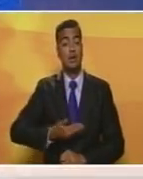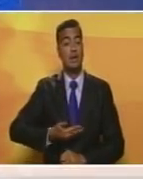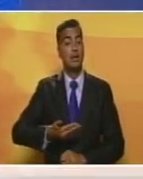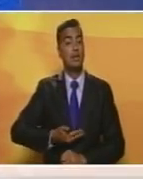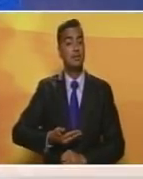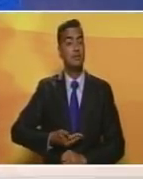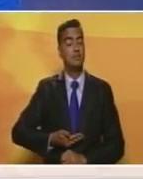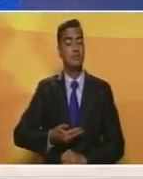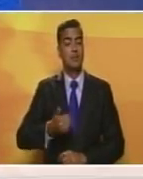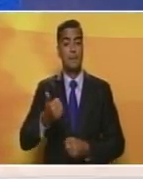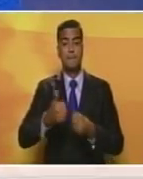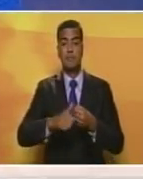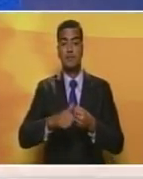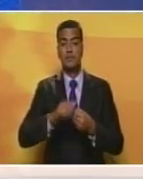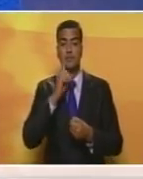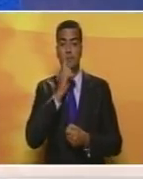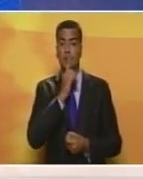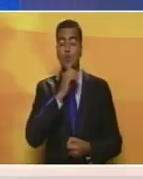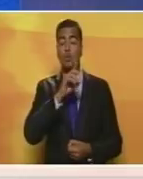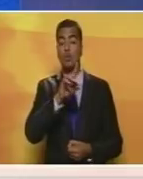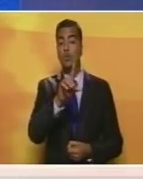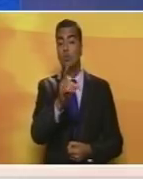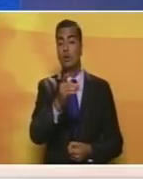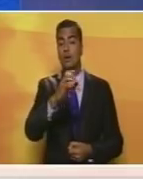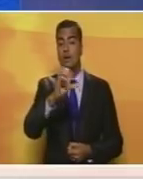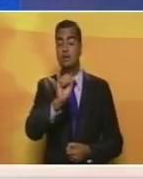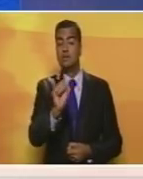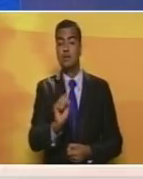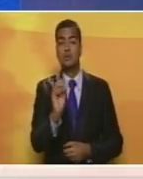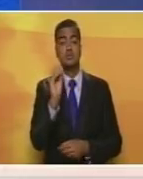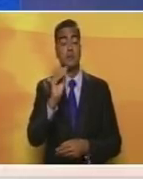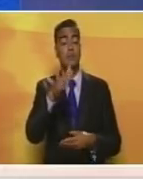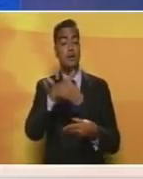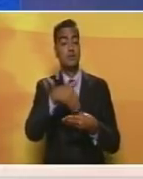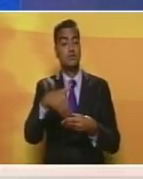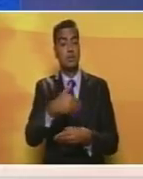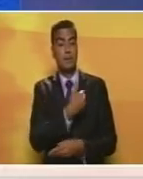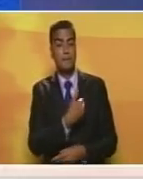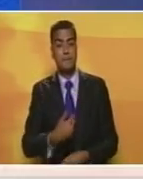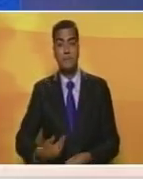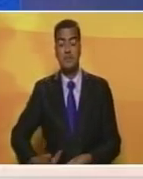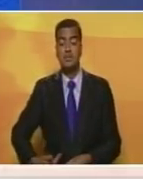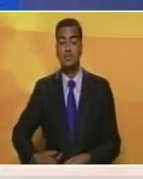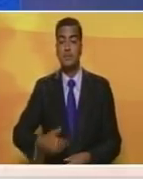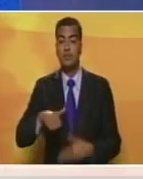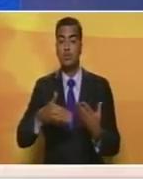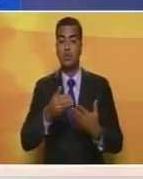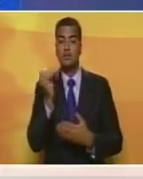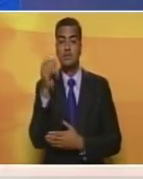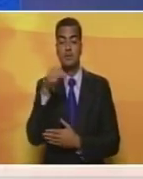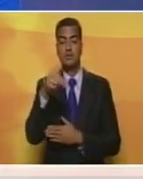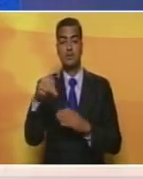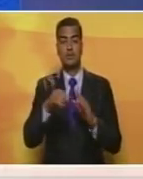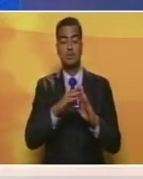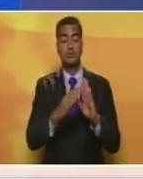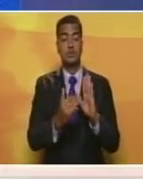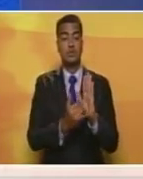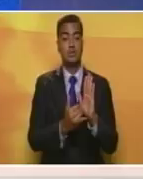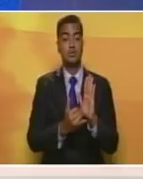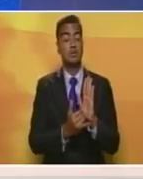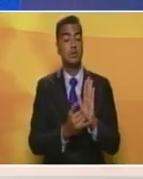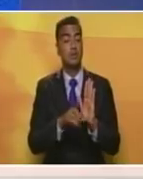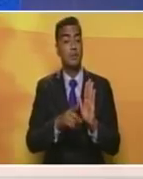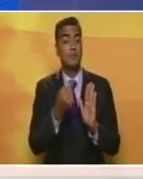profesionales de la medicina. Solo en el Hospital Central de San Cristóbal hay un déficit de 700 enfermeros. En Táchira, Mariné Glot,